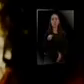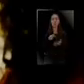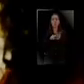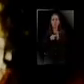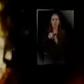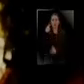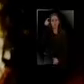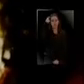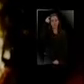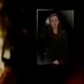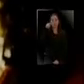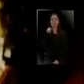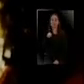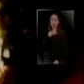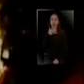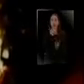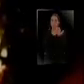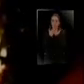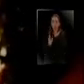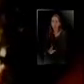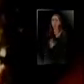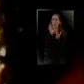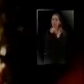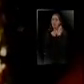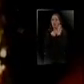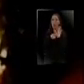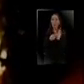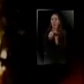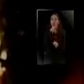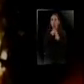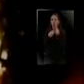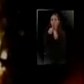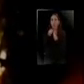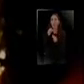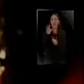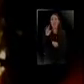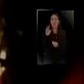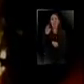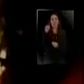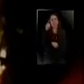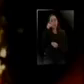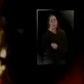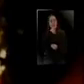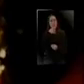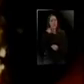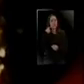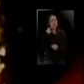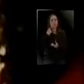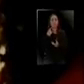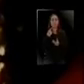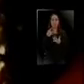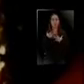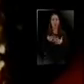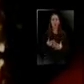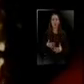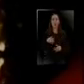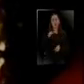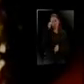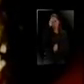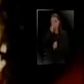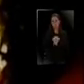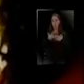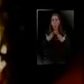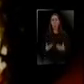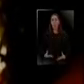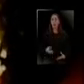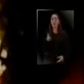nivel cerebral. De hecho, también hay estudios que demuestran que una dieta rica en fructosa te puede inducir en humanos síndrome metabólico.